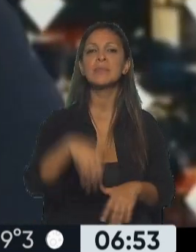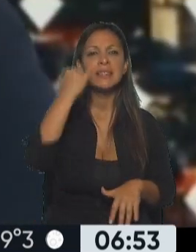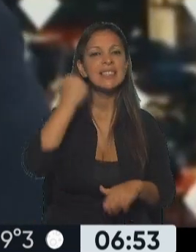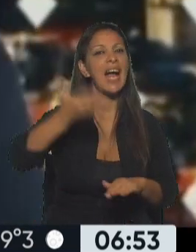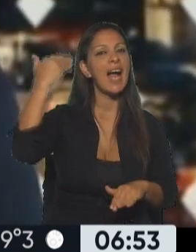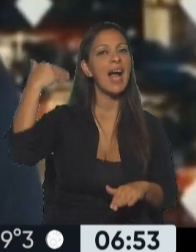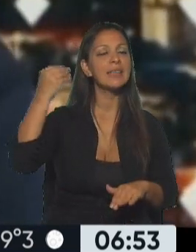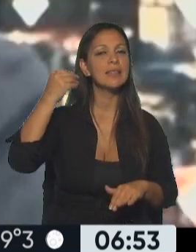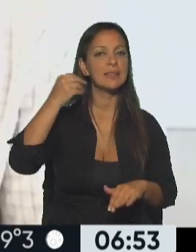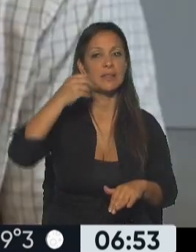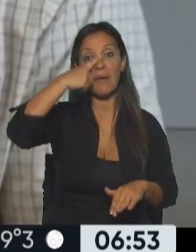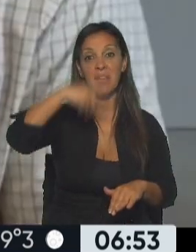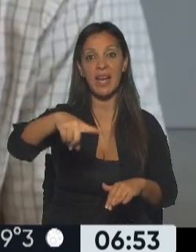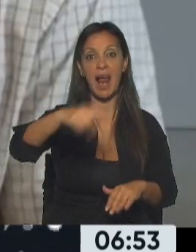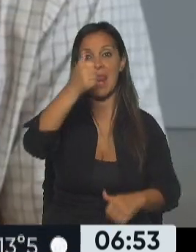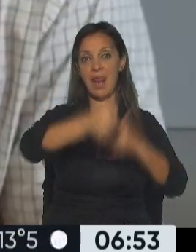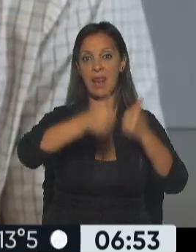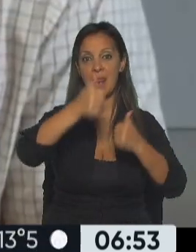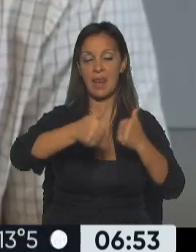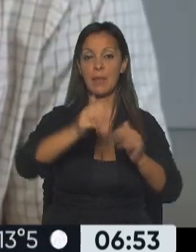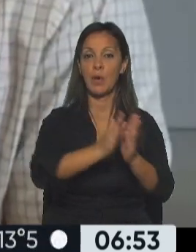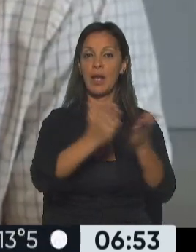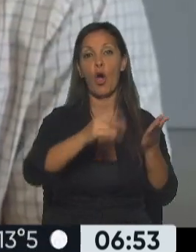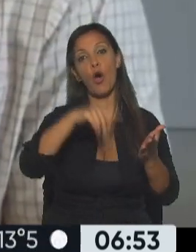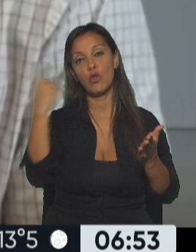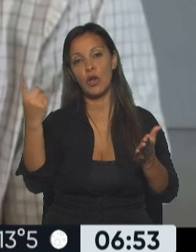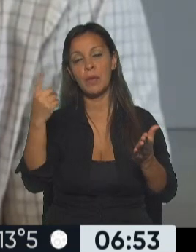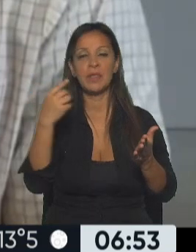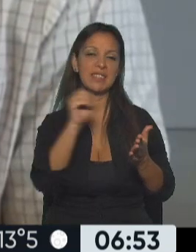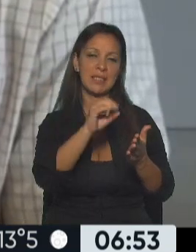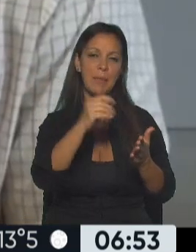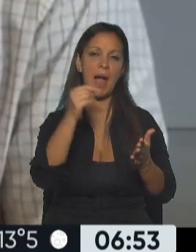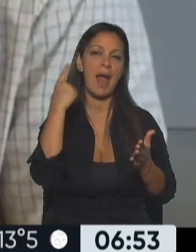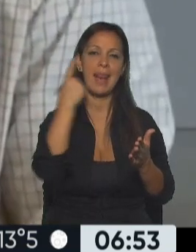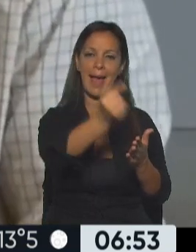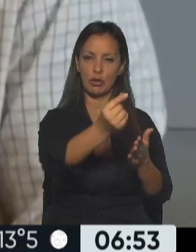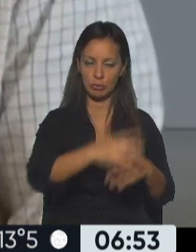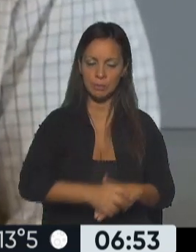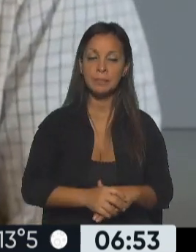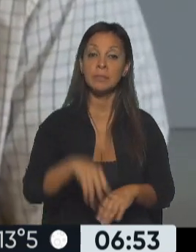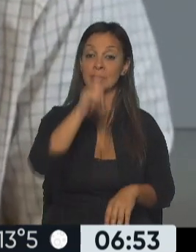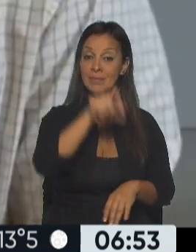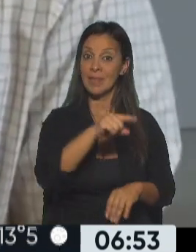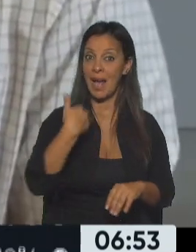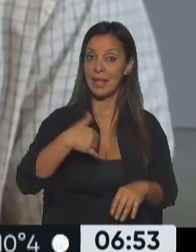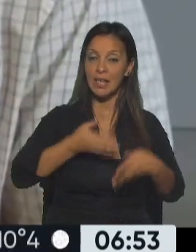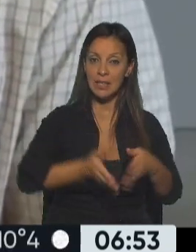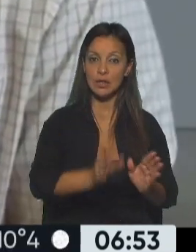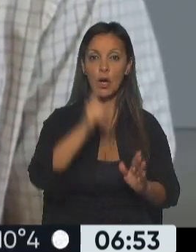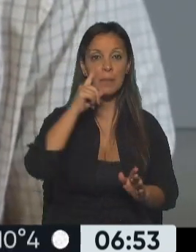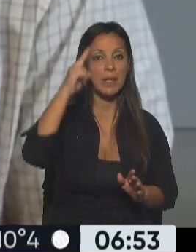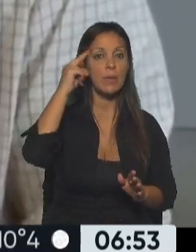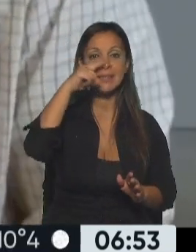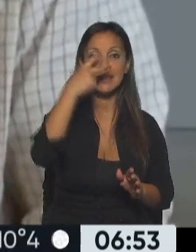del pulitzer en el año 2020 por su libro a lo lejos un argentino que nació aquí en el 73 con su familia